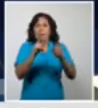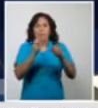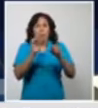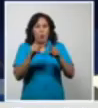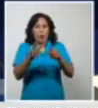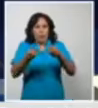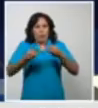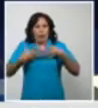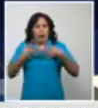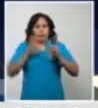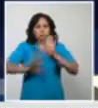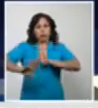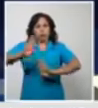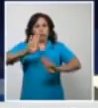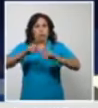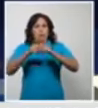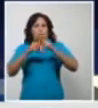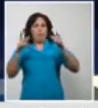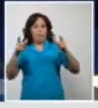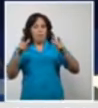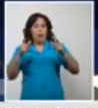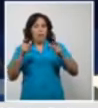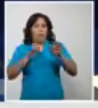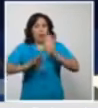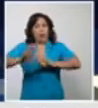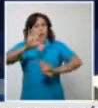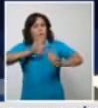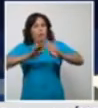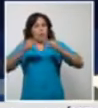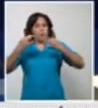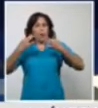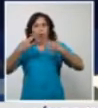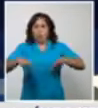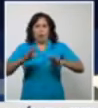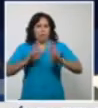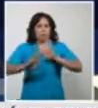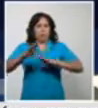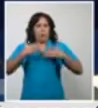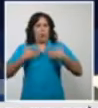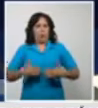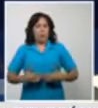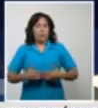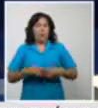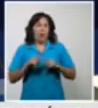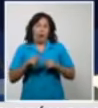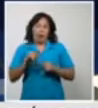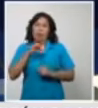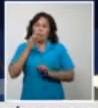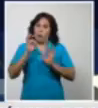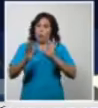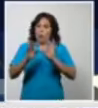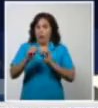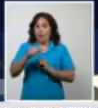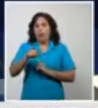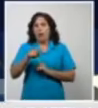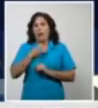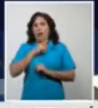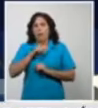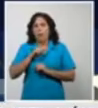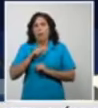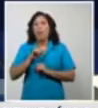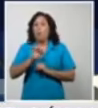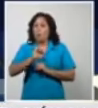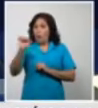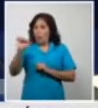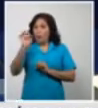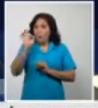la enfermedad y que desarrolle anticuerpos naturales. Y entonces se plantea que cuando se alcance eso,